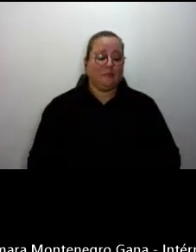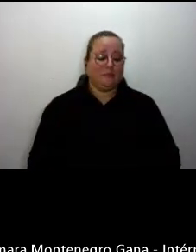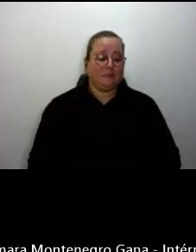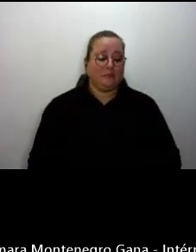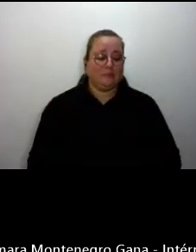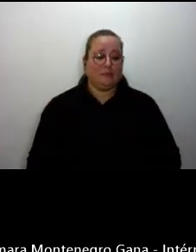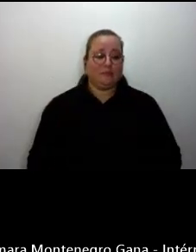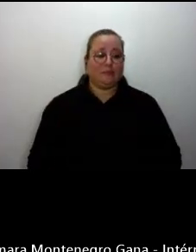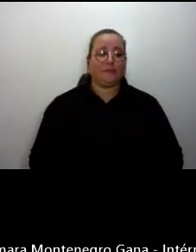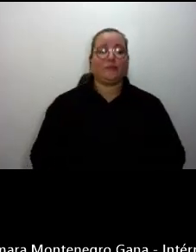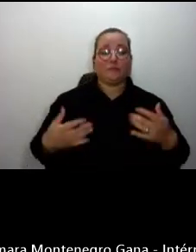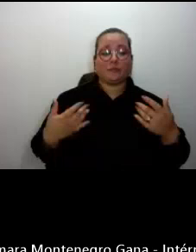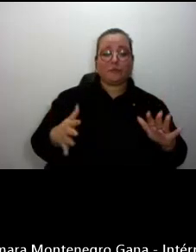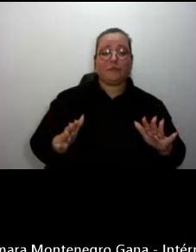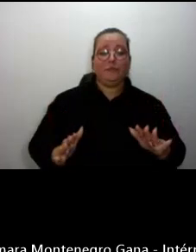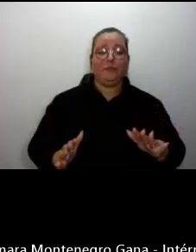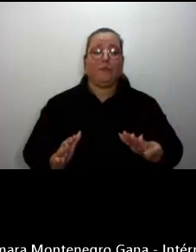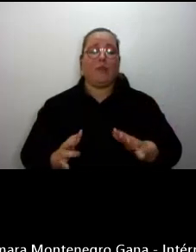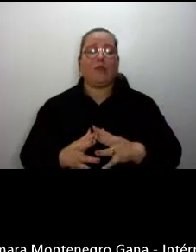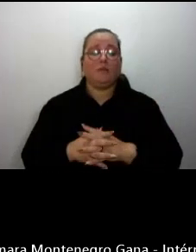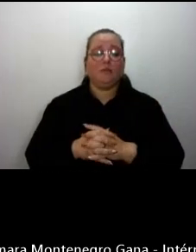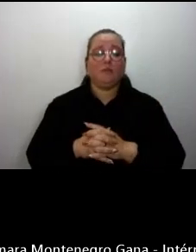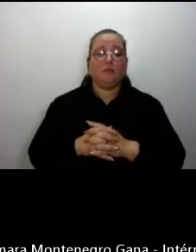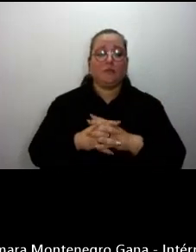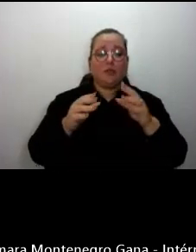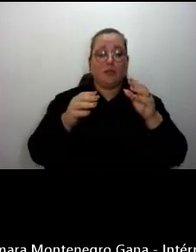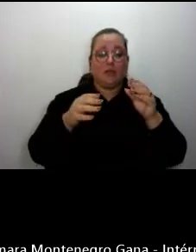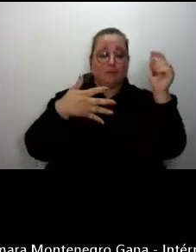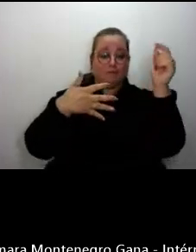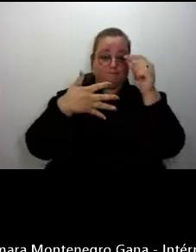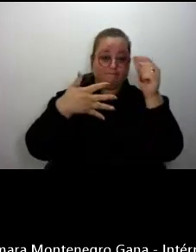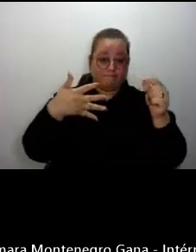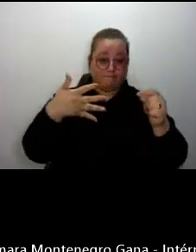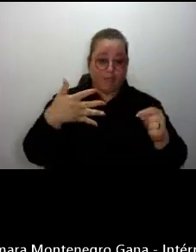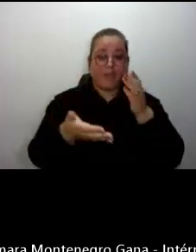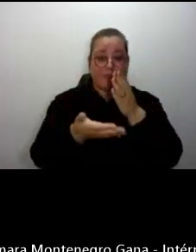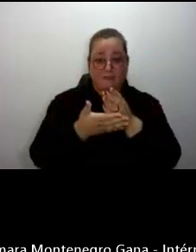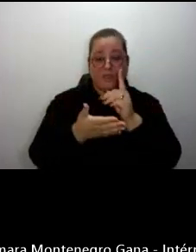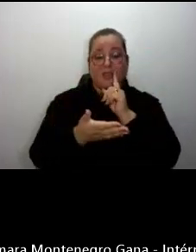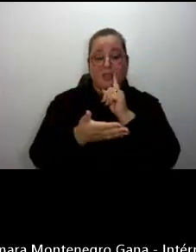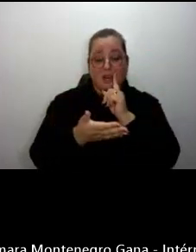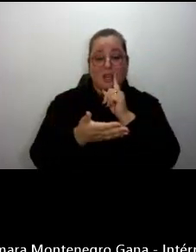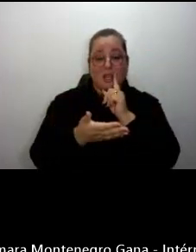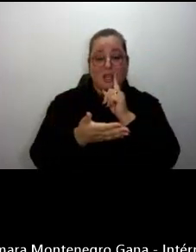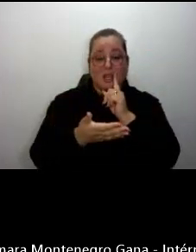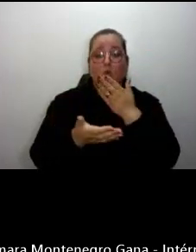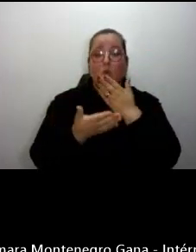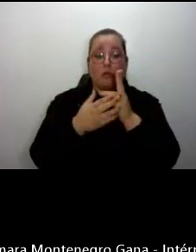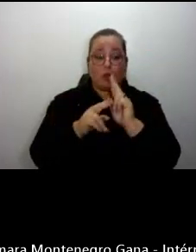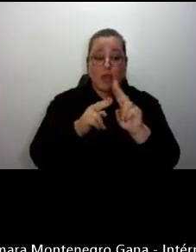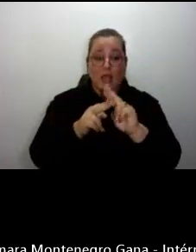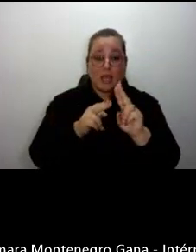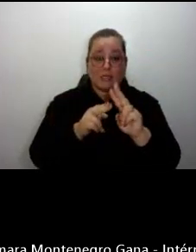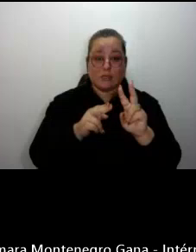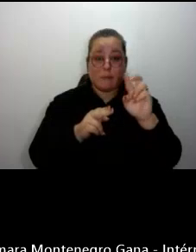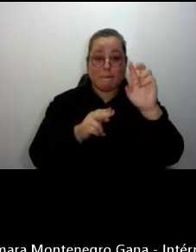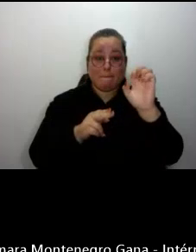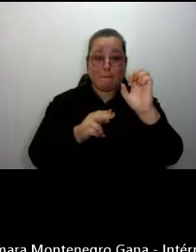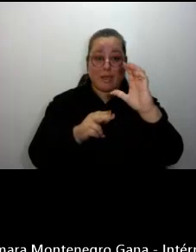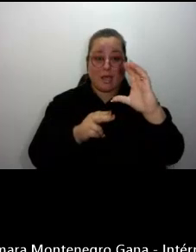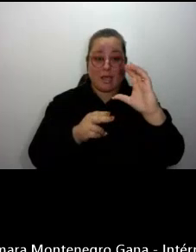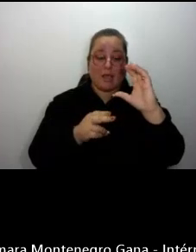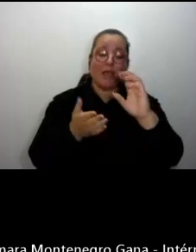Ya directamente como en los elementos que debe contener al momento de elaborar un plan de acompañamiento emocional y